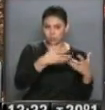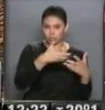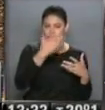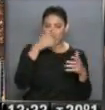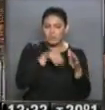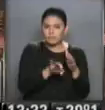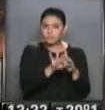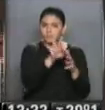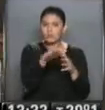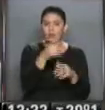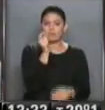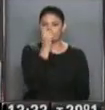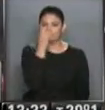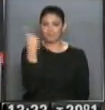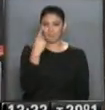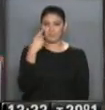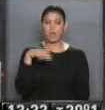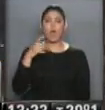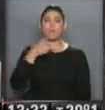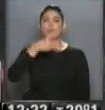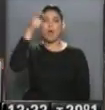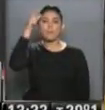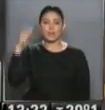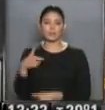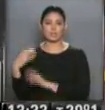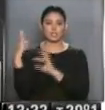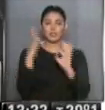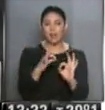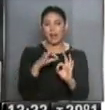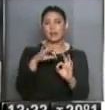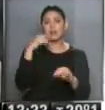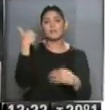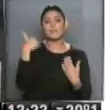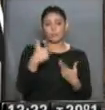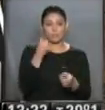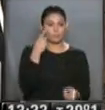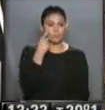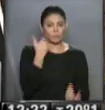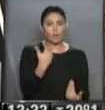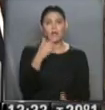locales. Enseguida llegaron los bomberos, pudo controlarse y por eso hubo que evacuar